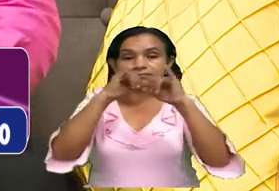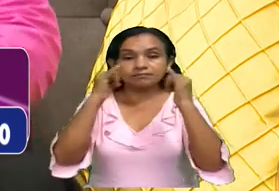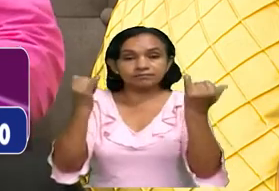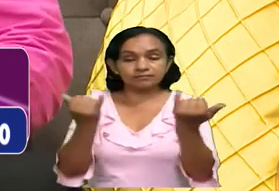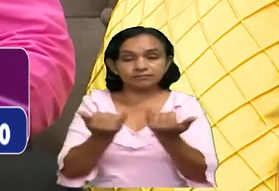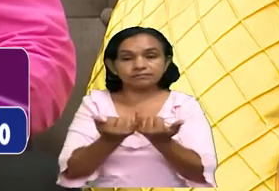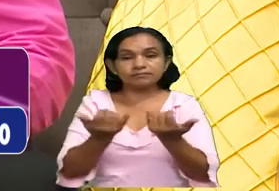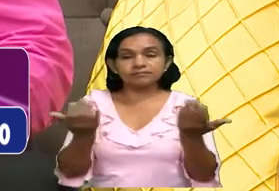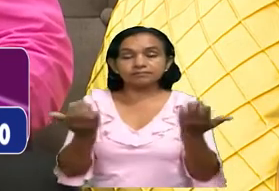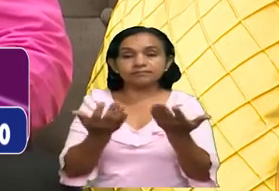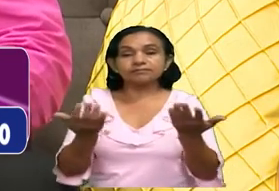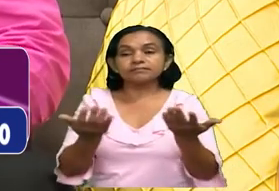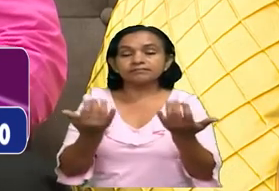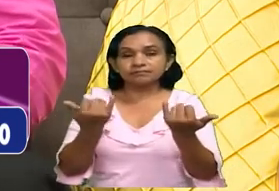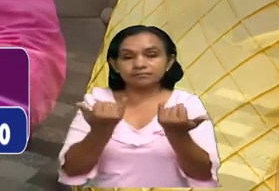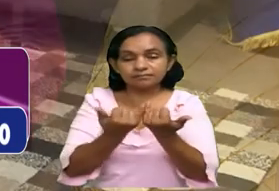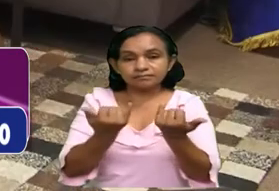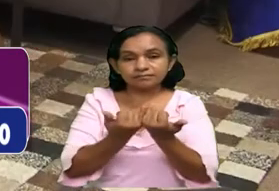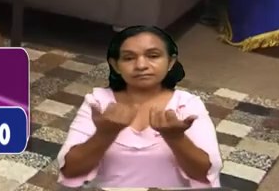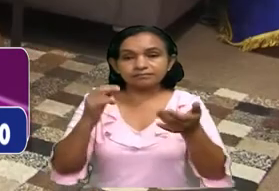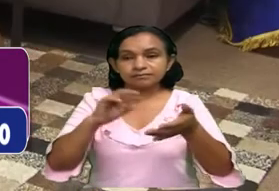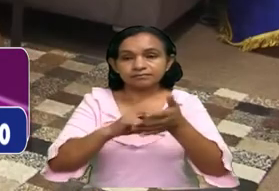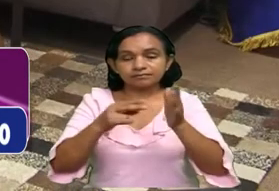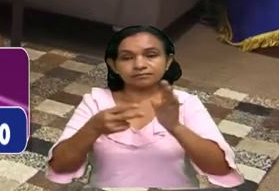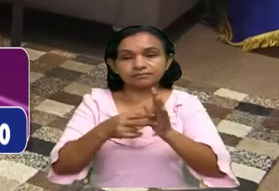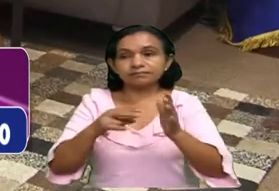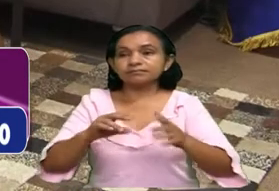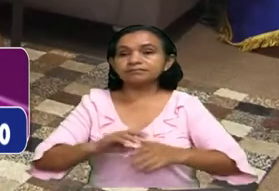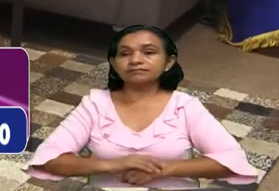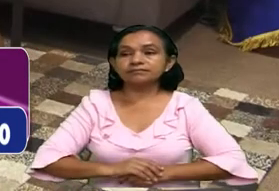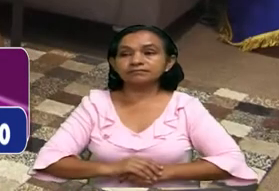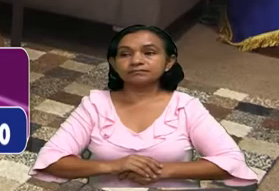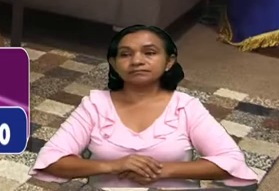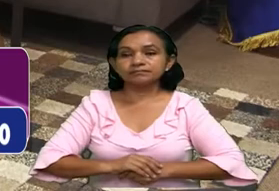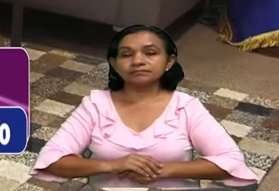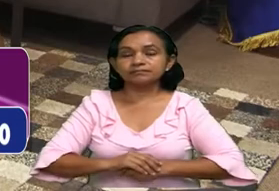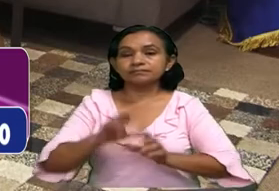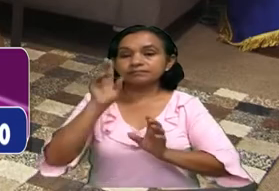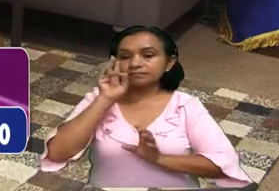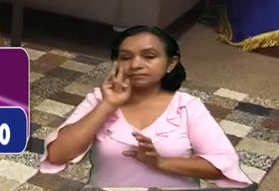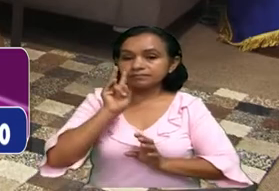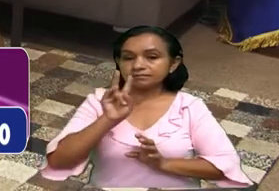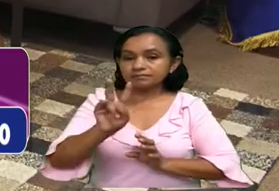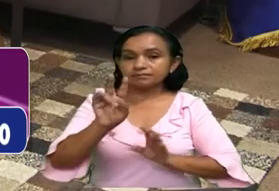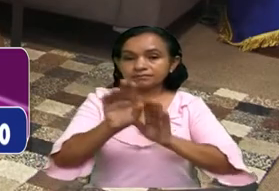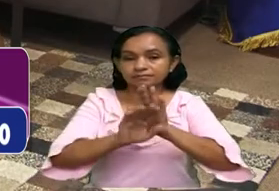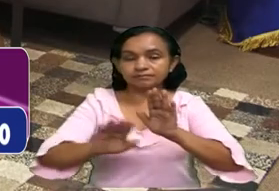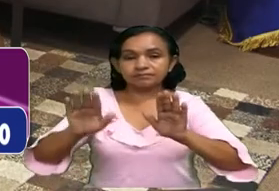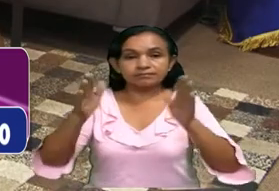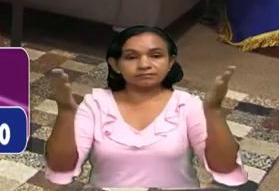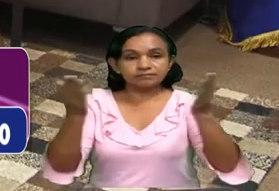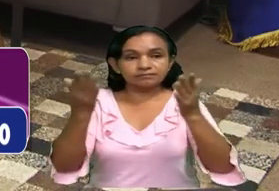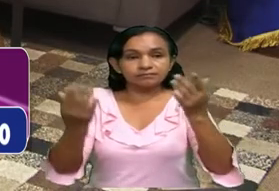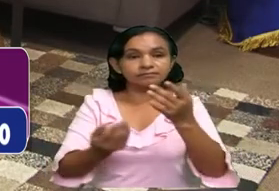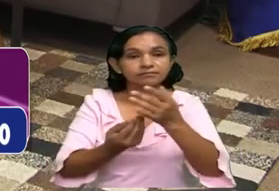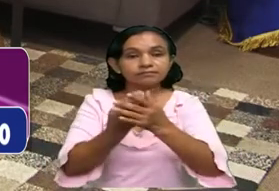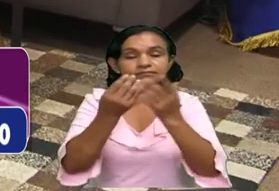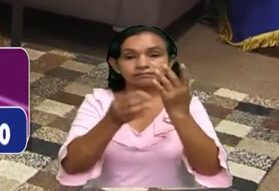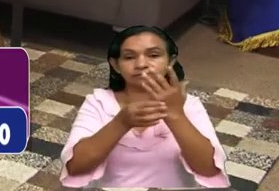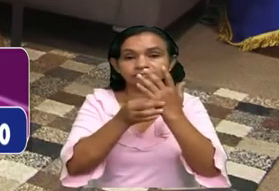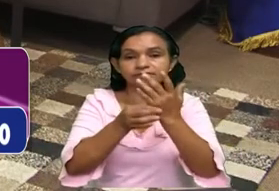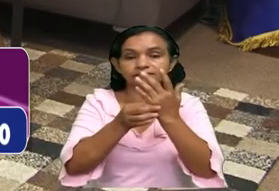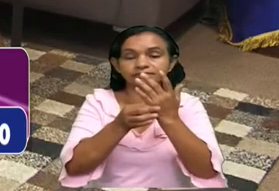precios. Así es. Y en ese sentido, pues, hemos visto cómo se ha aumentado la producción de carne,